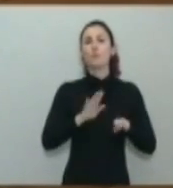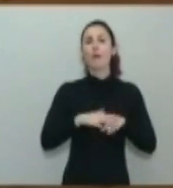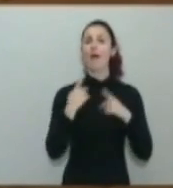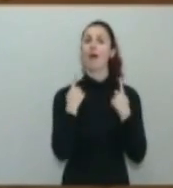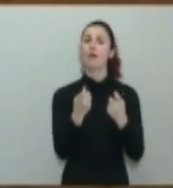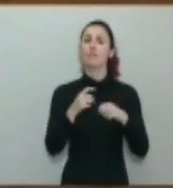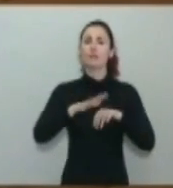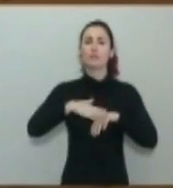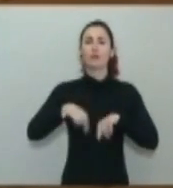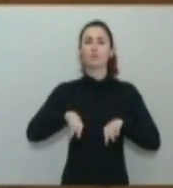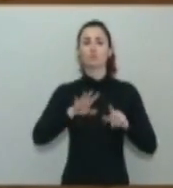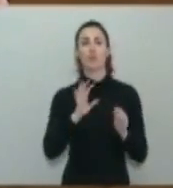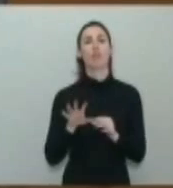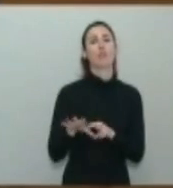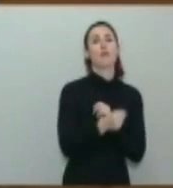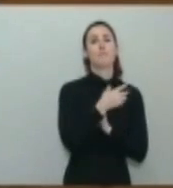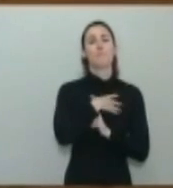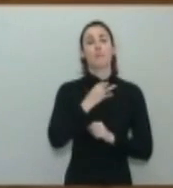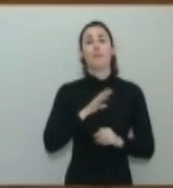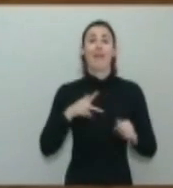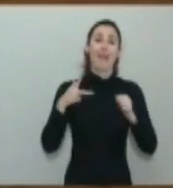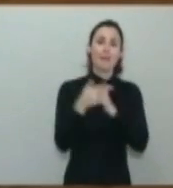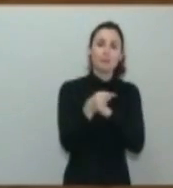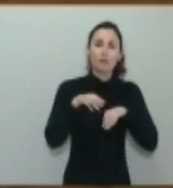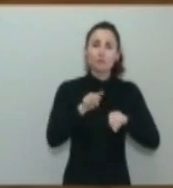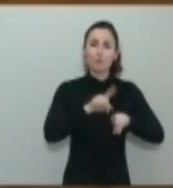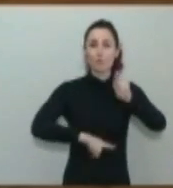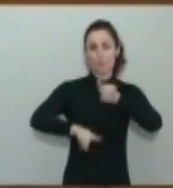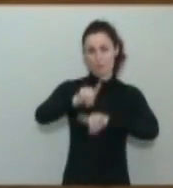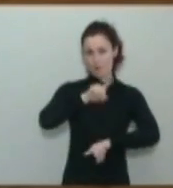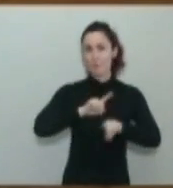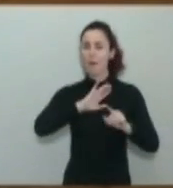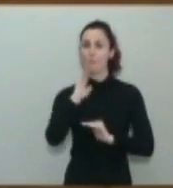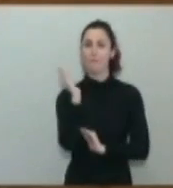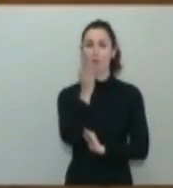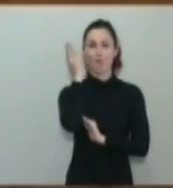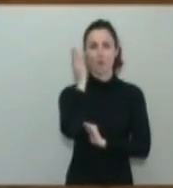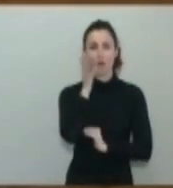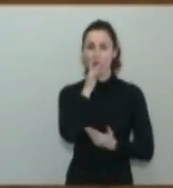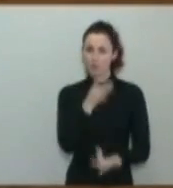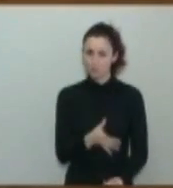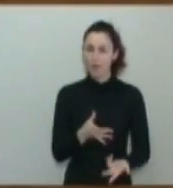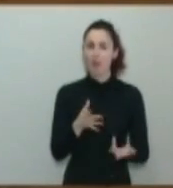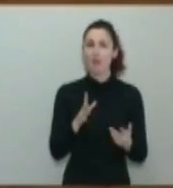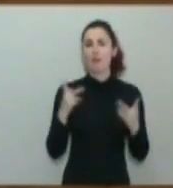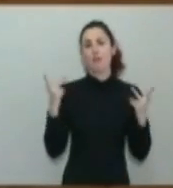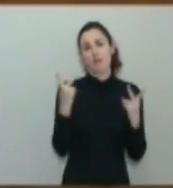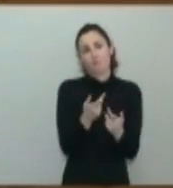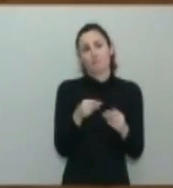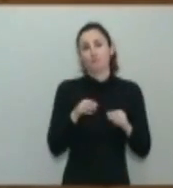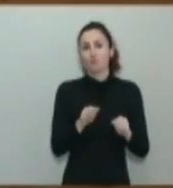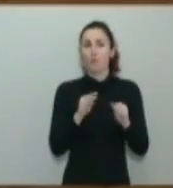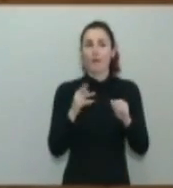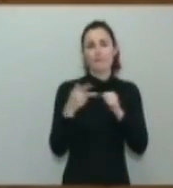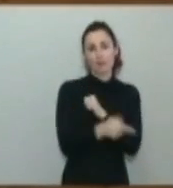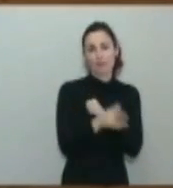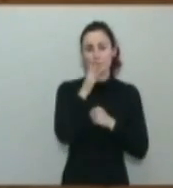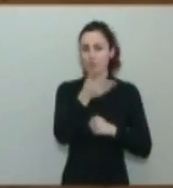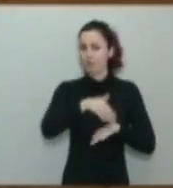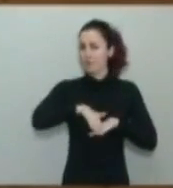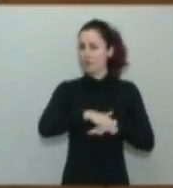necesarios y se encuentren a su alcance para mitigar, en la medida de lo posible, el perjuicio ocasionado en recortes de ayudas que para nosotros